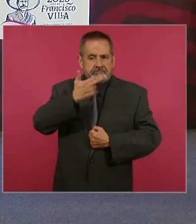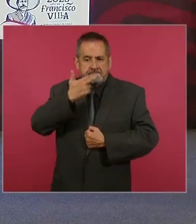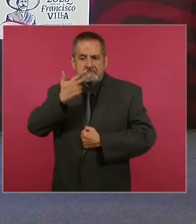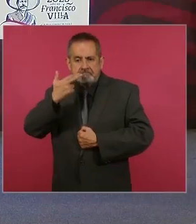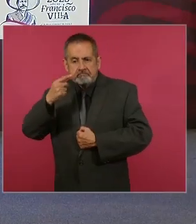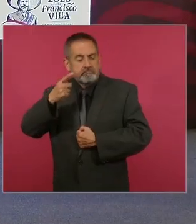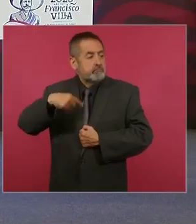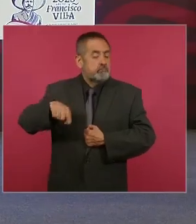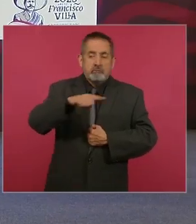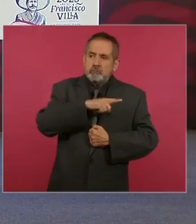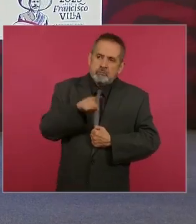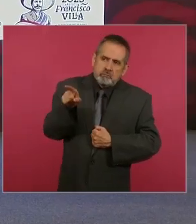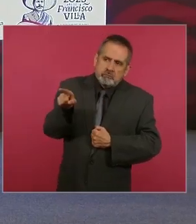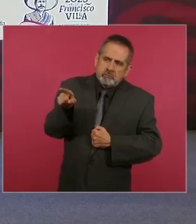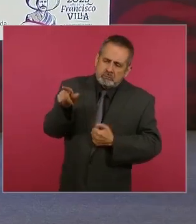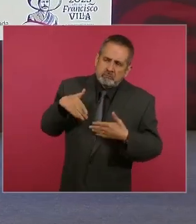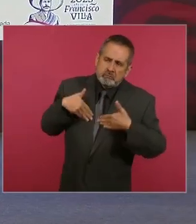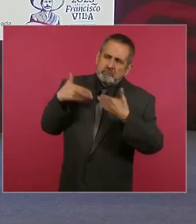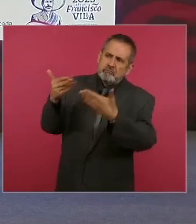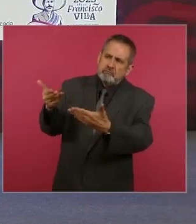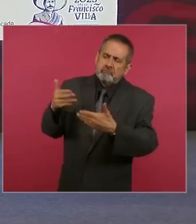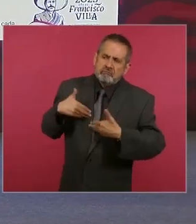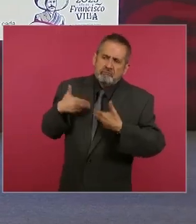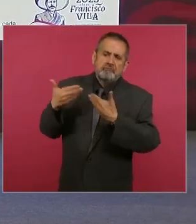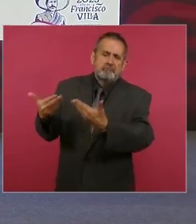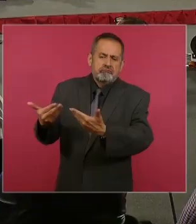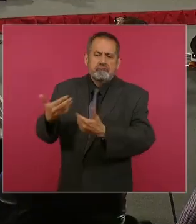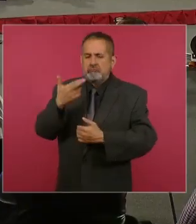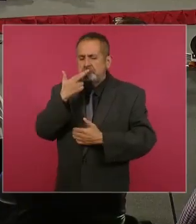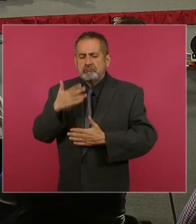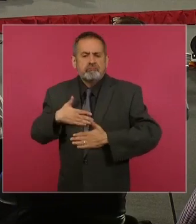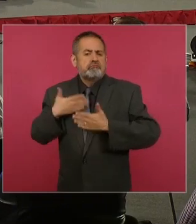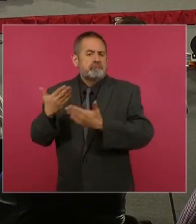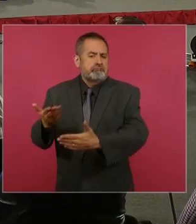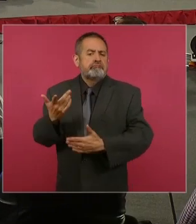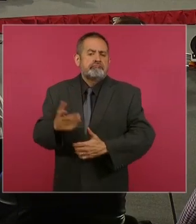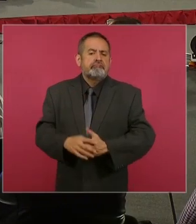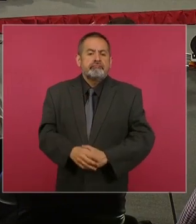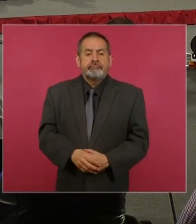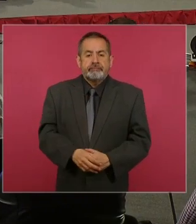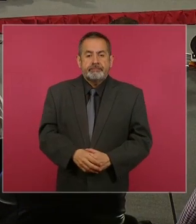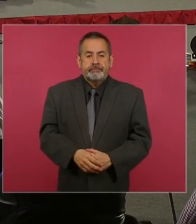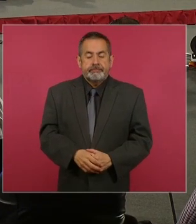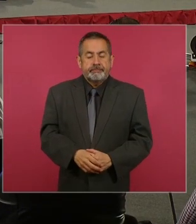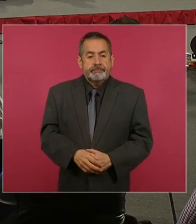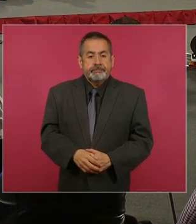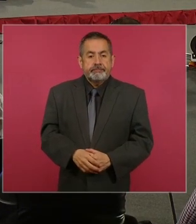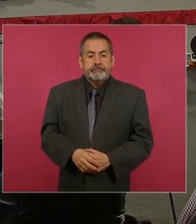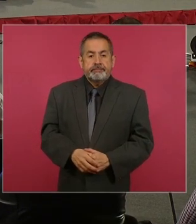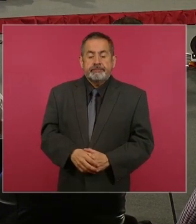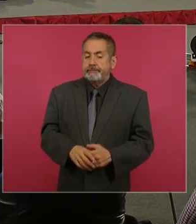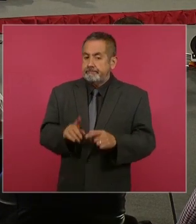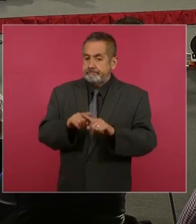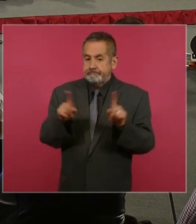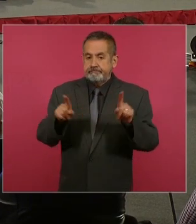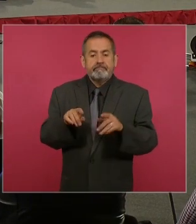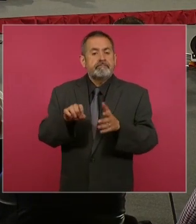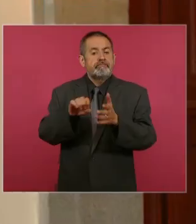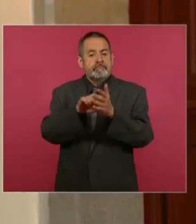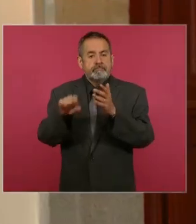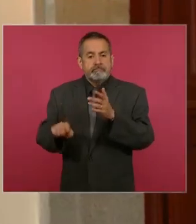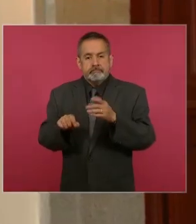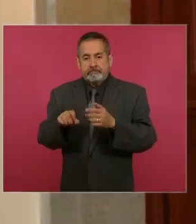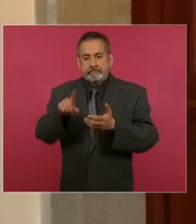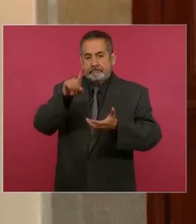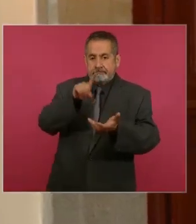en las autoridades en la percepción de los ciudadanos. La que sigue, por favor. En cambio, el asunto de la percepción